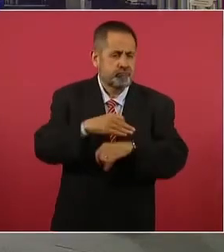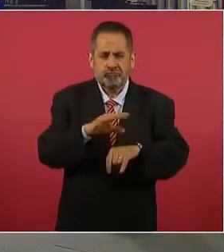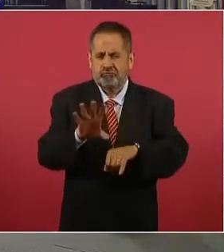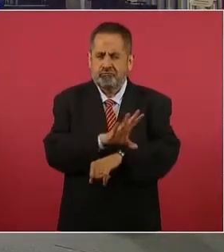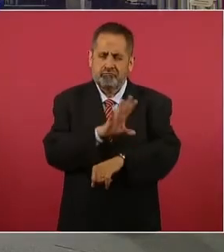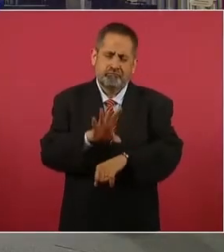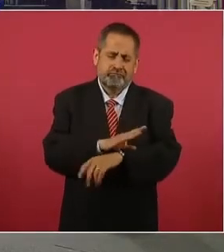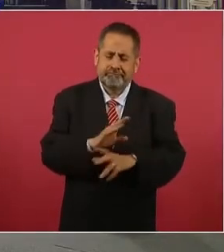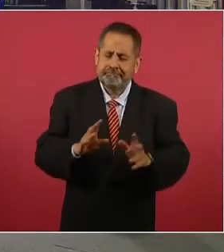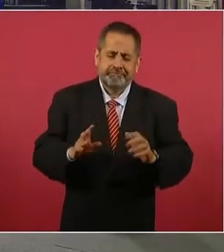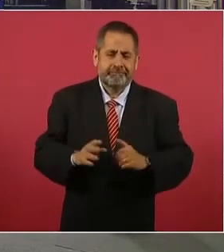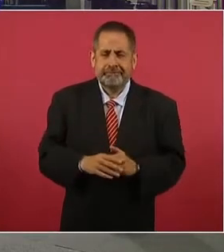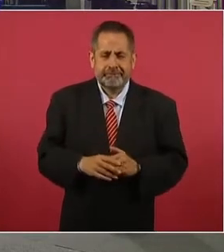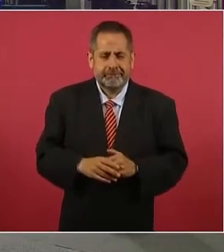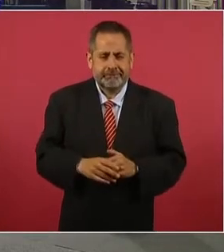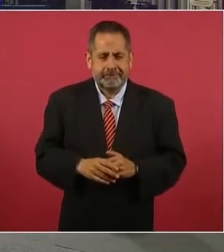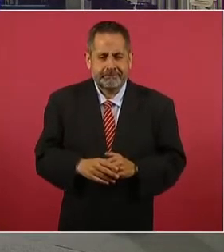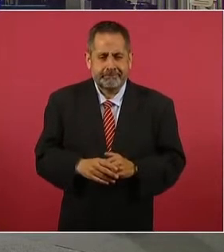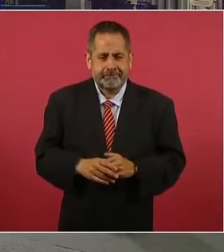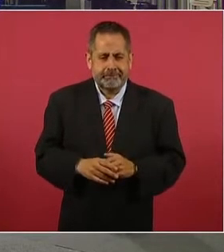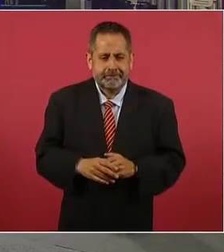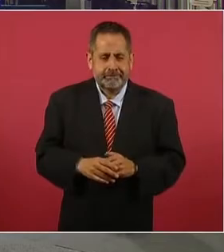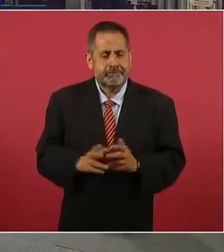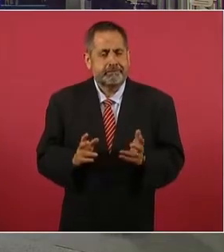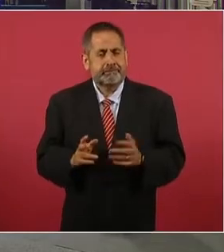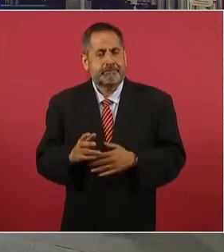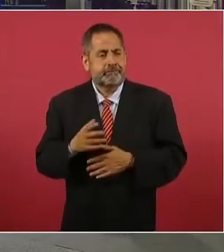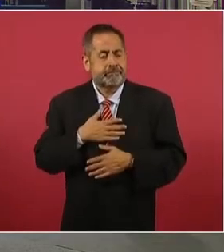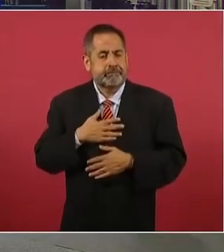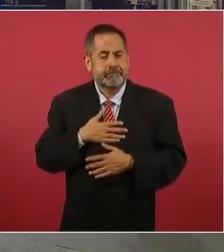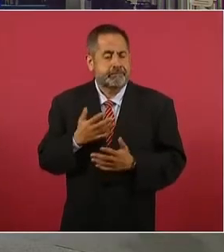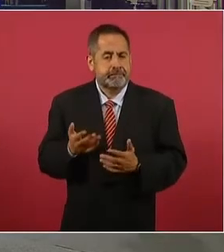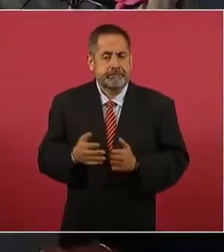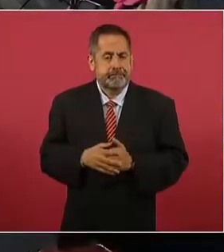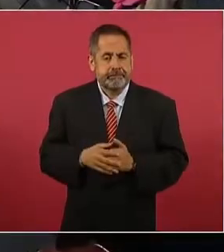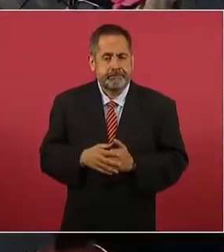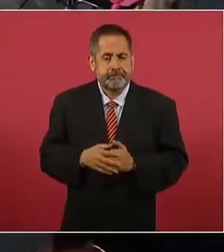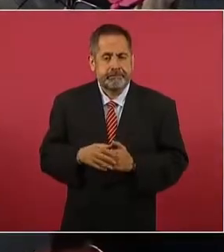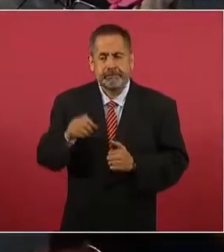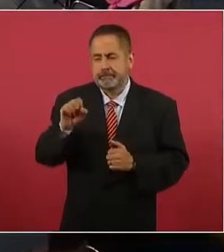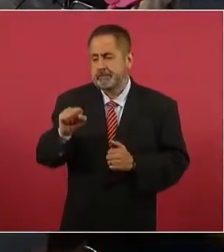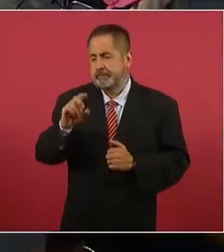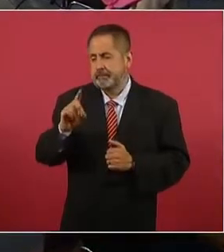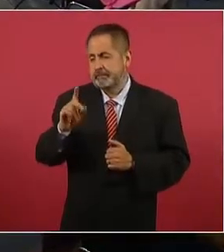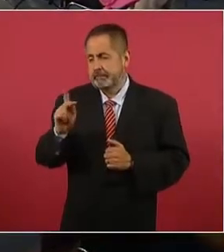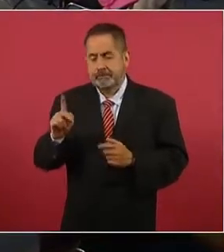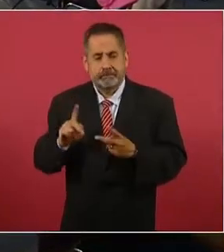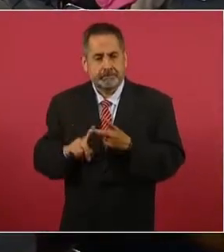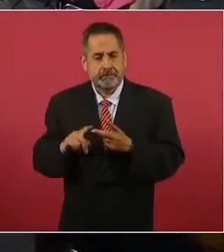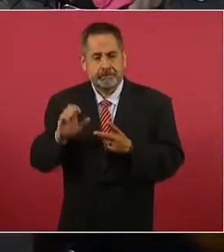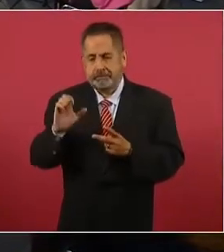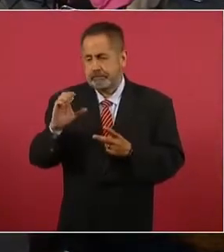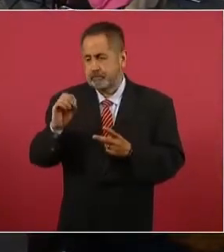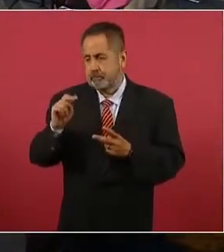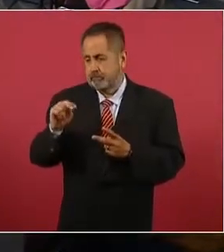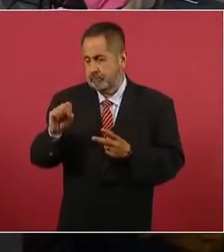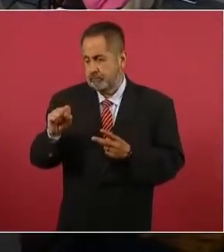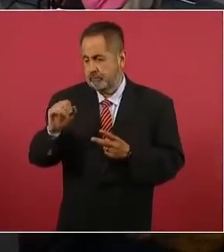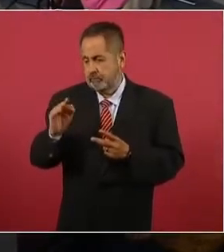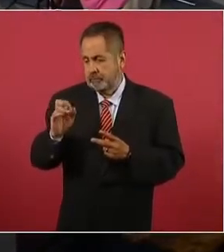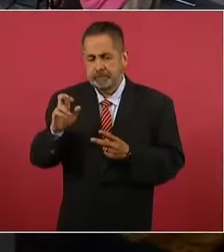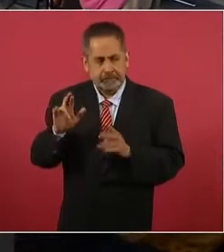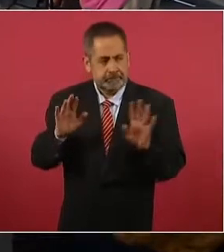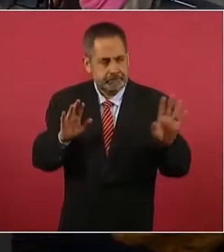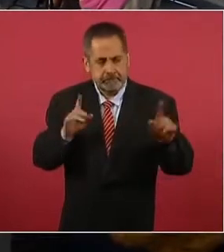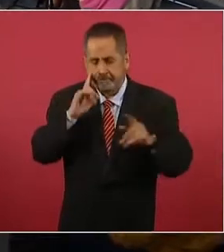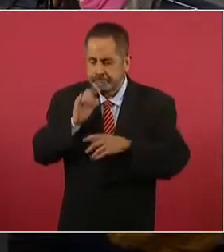eléctricos, y nosotros en SDP y en Econósfera nos dimos a la